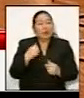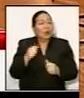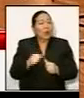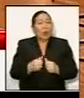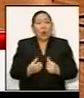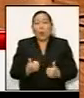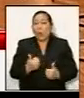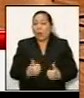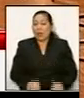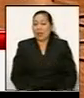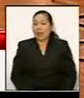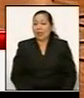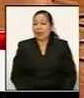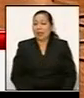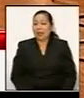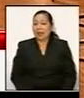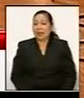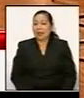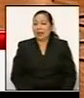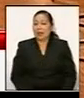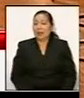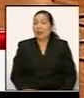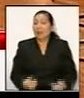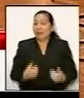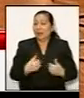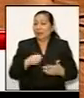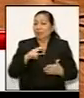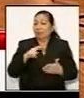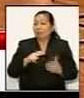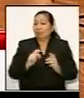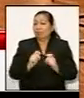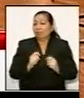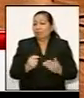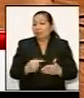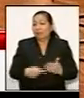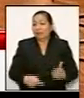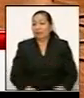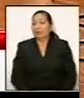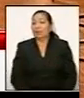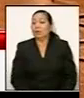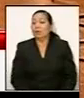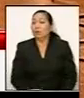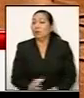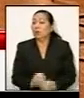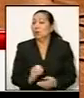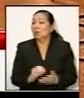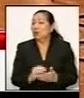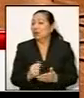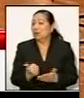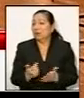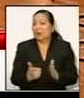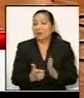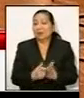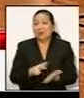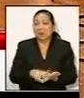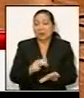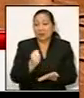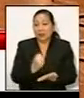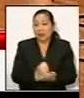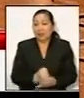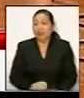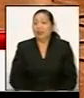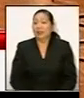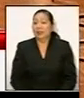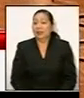cuál específicamente se lo podría tenía que buscarle dársela que es un sustento inmediato que es una ley aprobada por el congreso de república